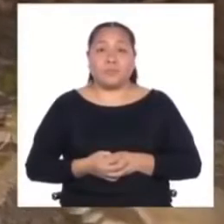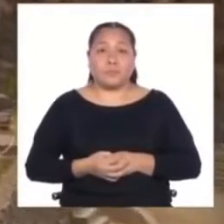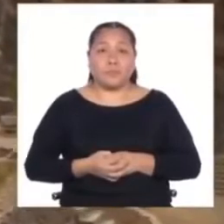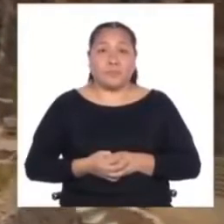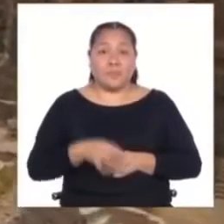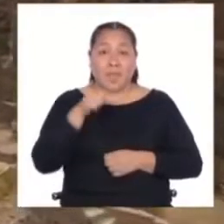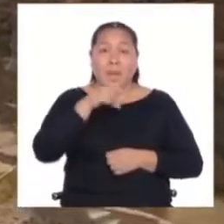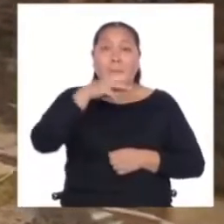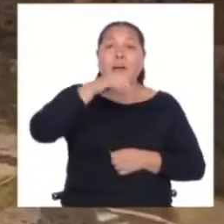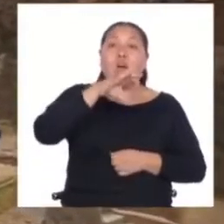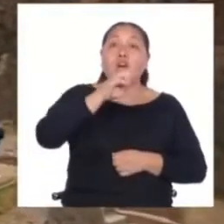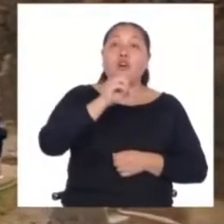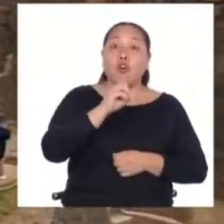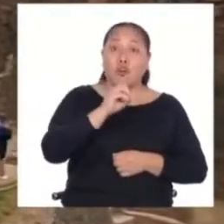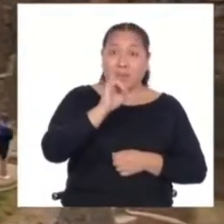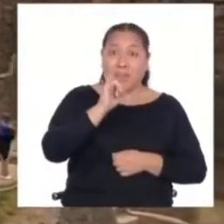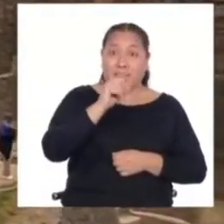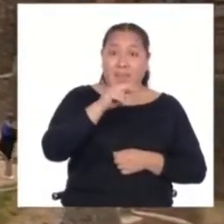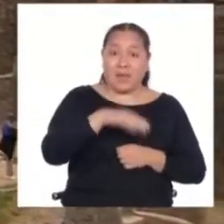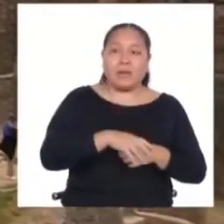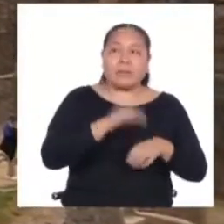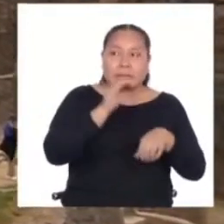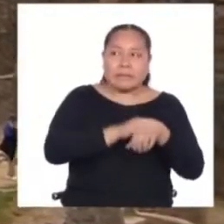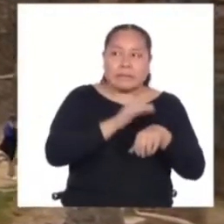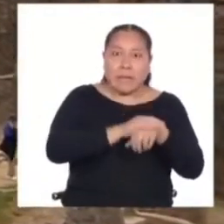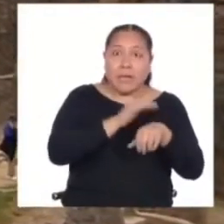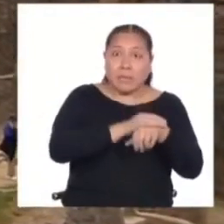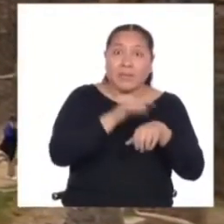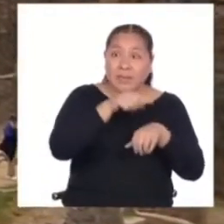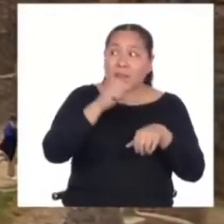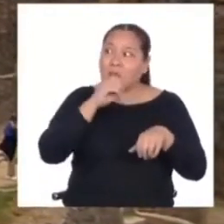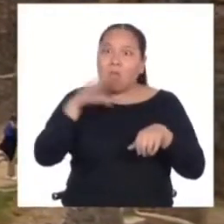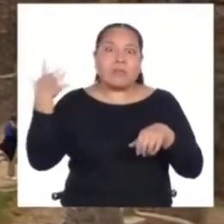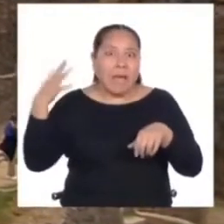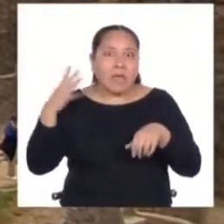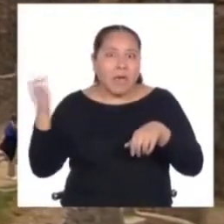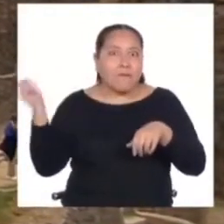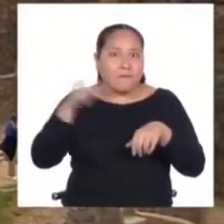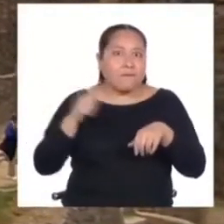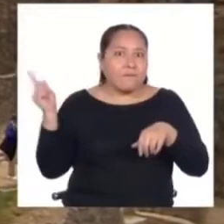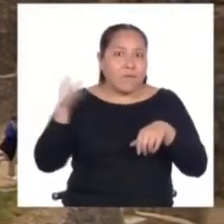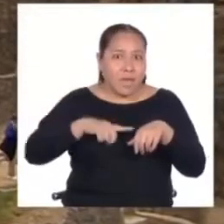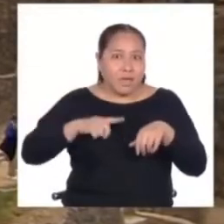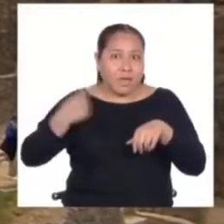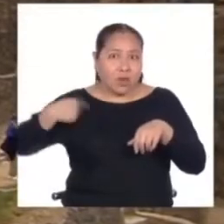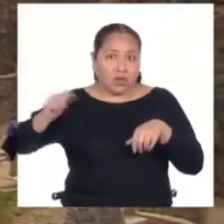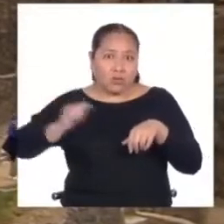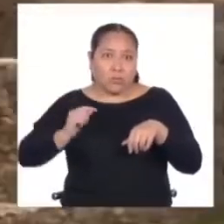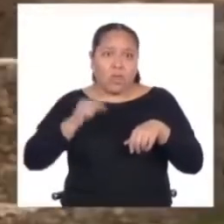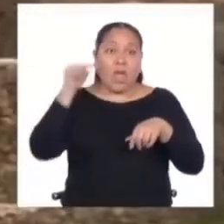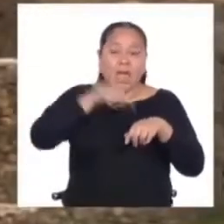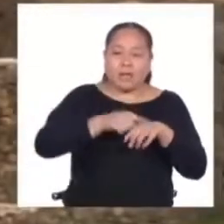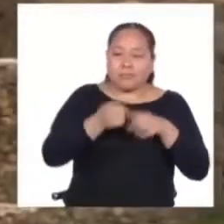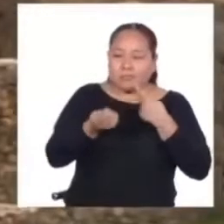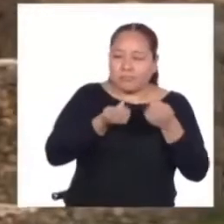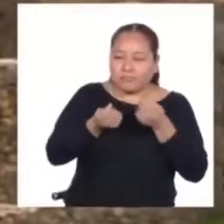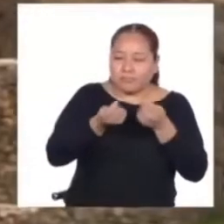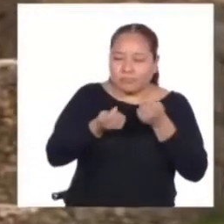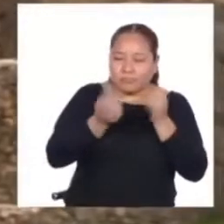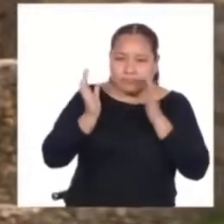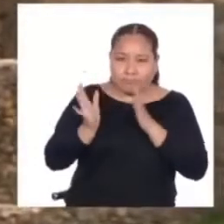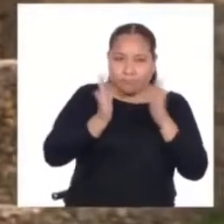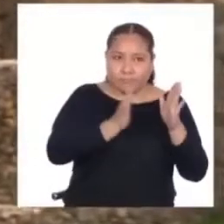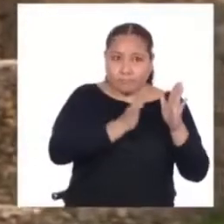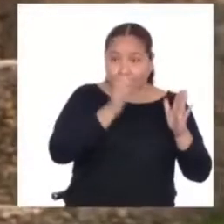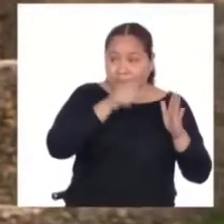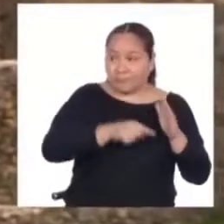Advertido de la amenaza, Manco Inca pudo organizar la defensa y rechazar a las tropas enemigas desde estas alturas. Cuentan las